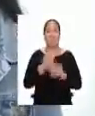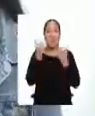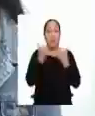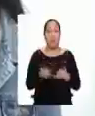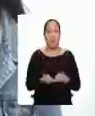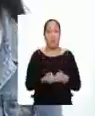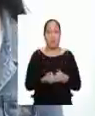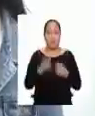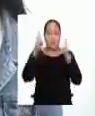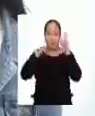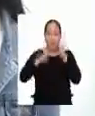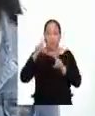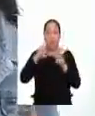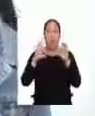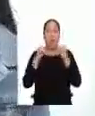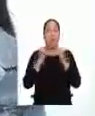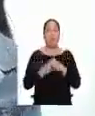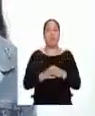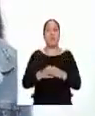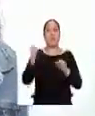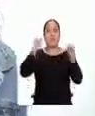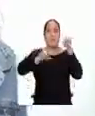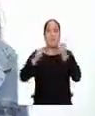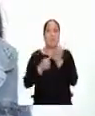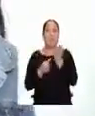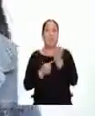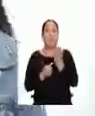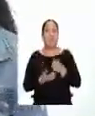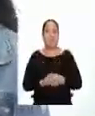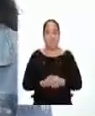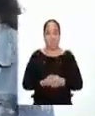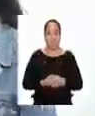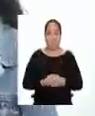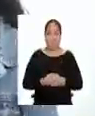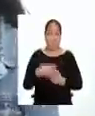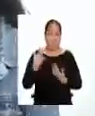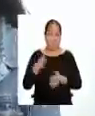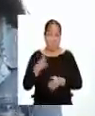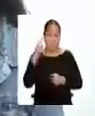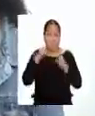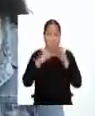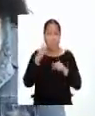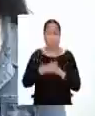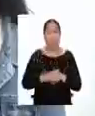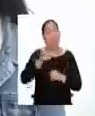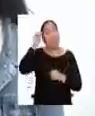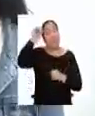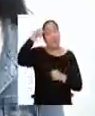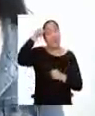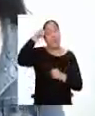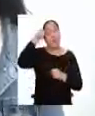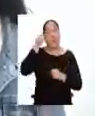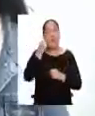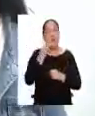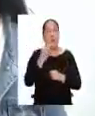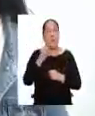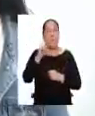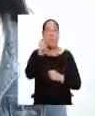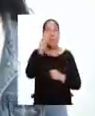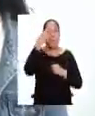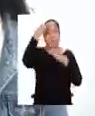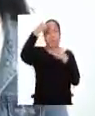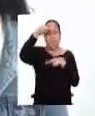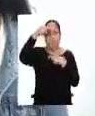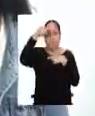Hoy nos toca desarrollar el área de ciencia y tecnología y justo recordaba que una de las primeras noticias que